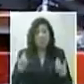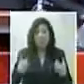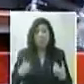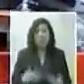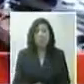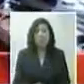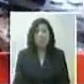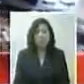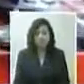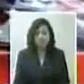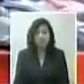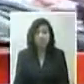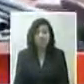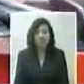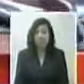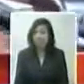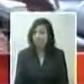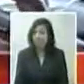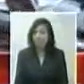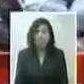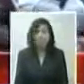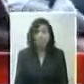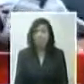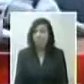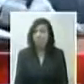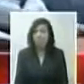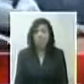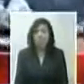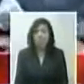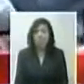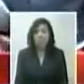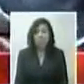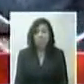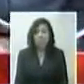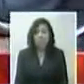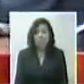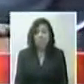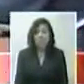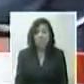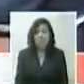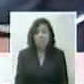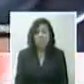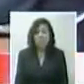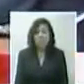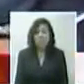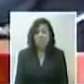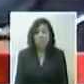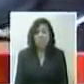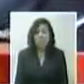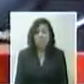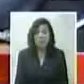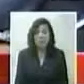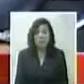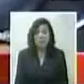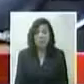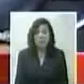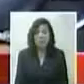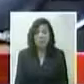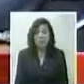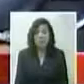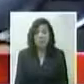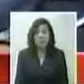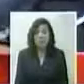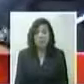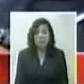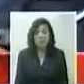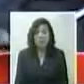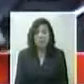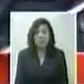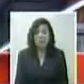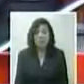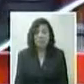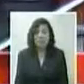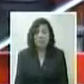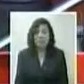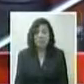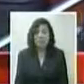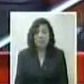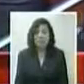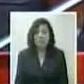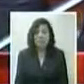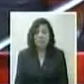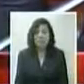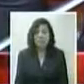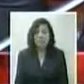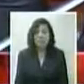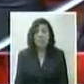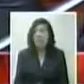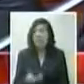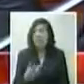chalecos seguro bueno Honestamente es det pod Si no es mucha indiscreción señor Sánchez podría decirnos este en el momento